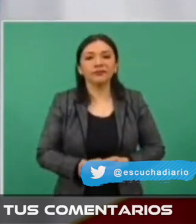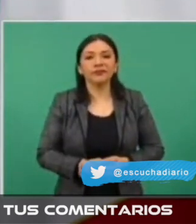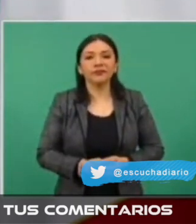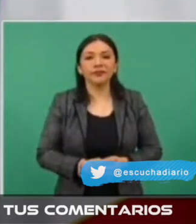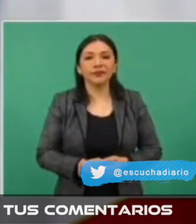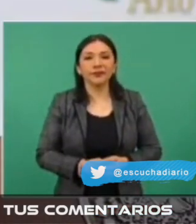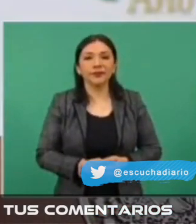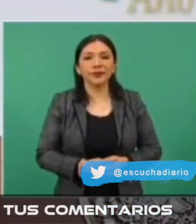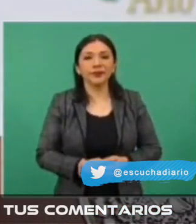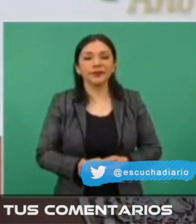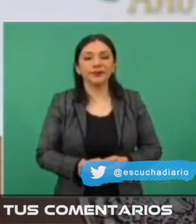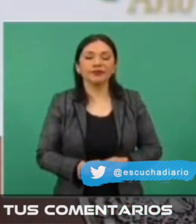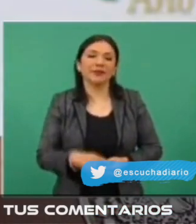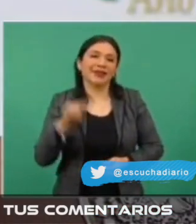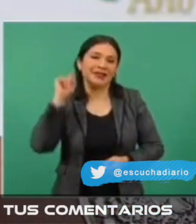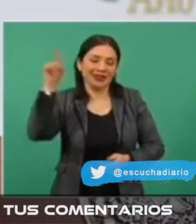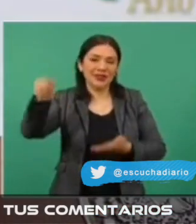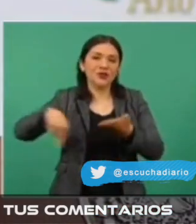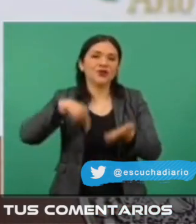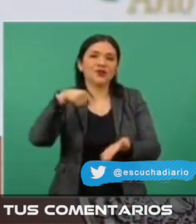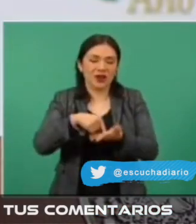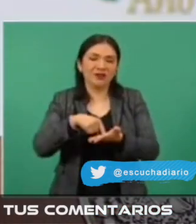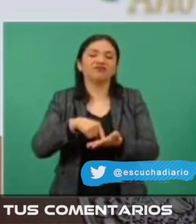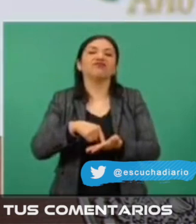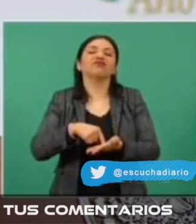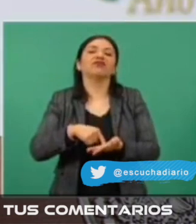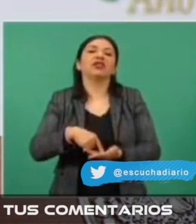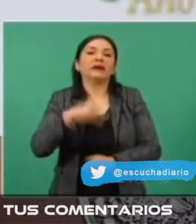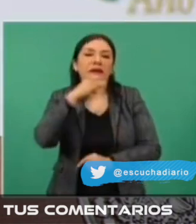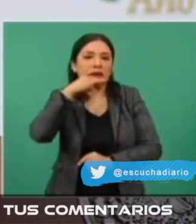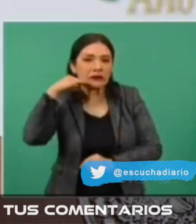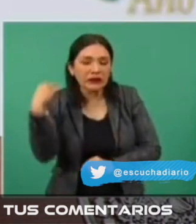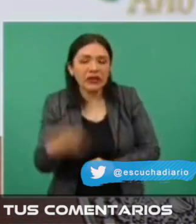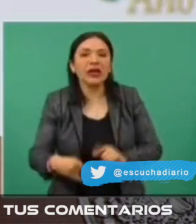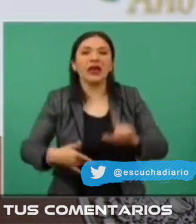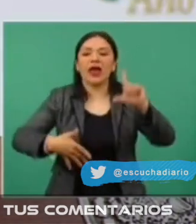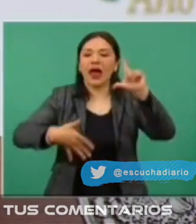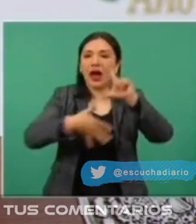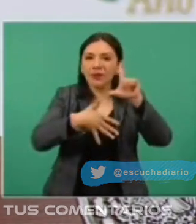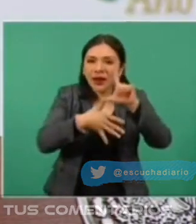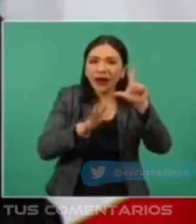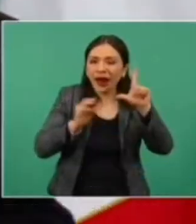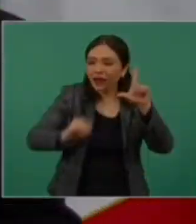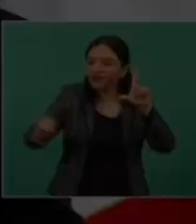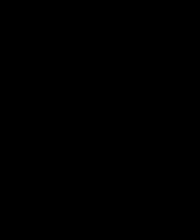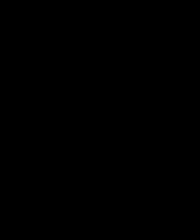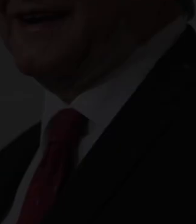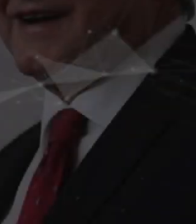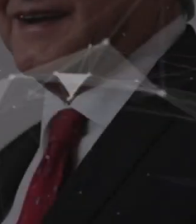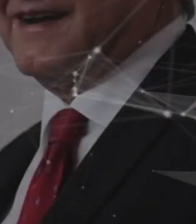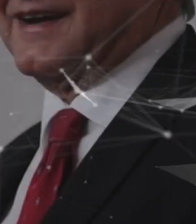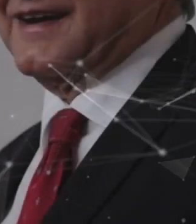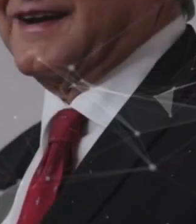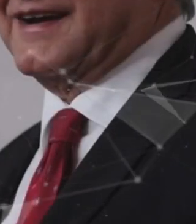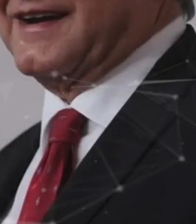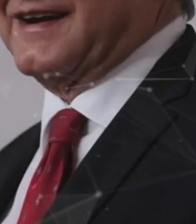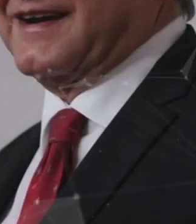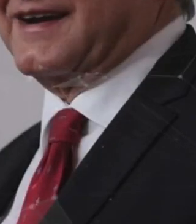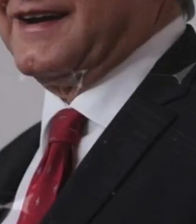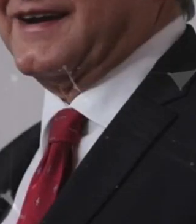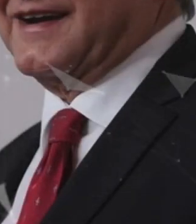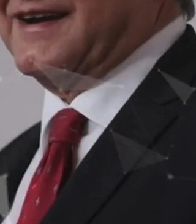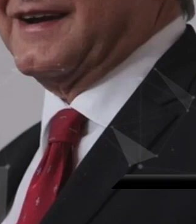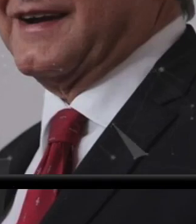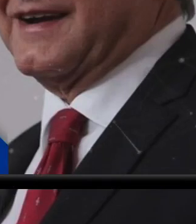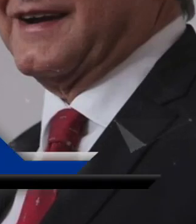En Chile, en América Latina, el Caribe, en el mundo Ya